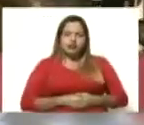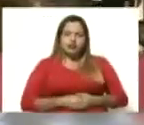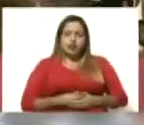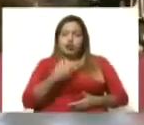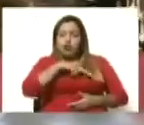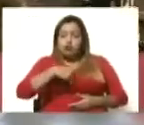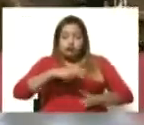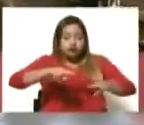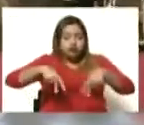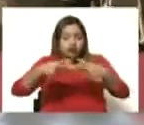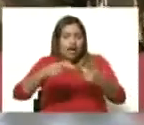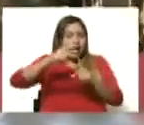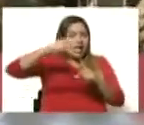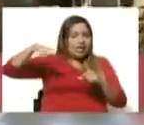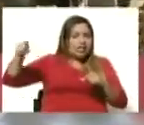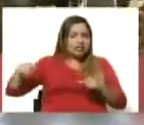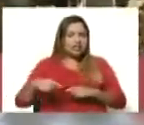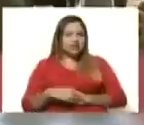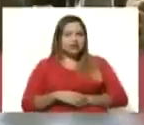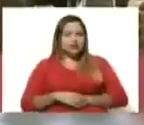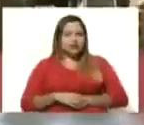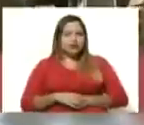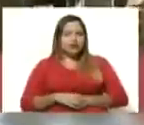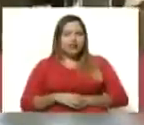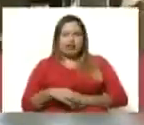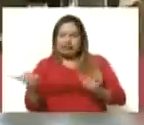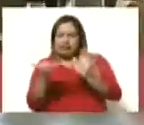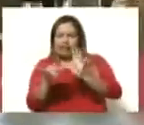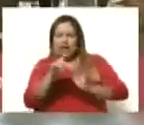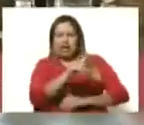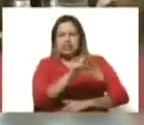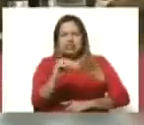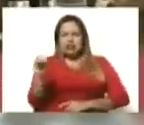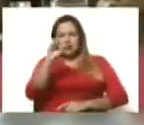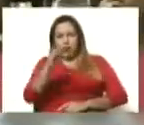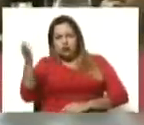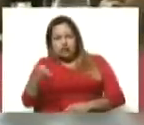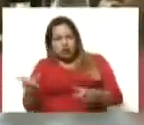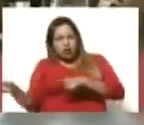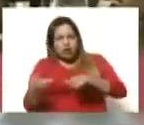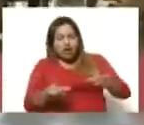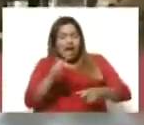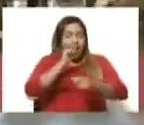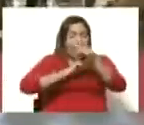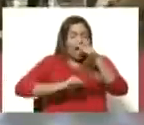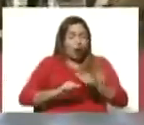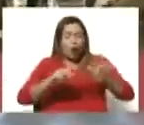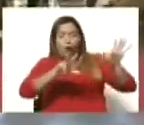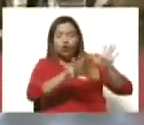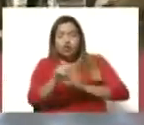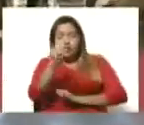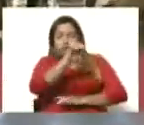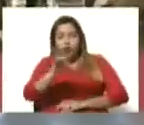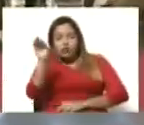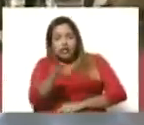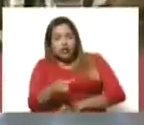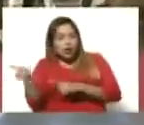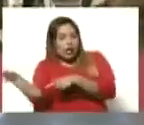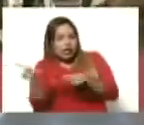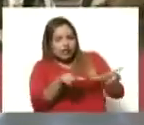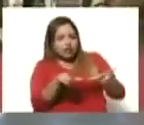pues. La electricidad se ha recuperado casi un 100%. El agua casi un 80%, todavía